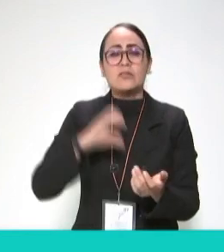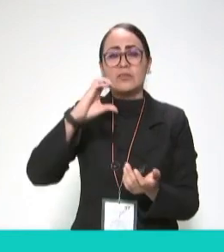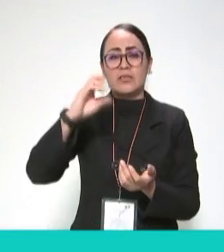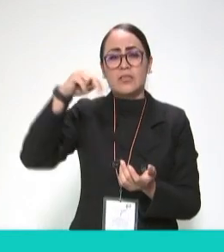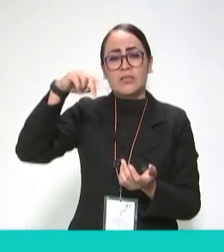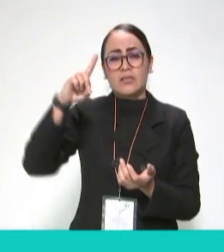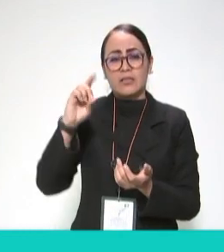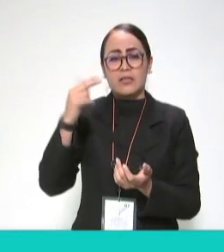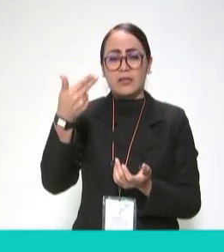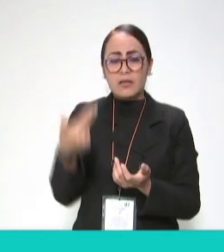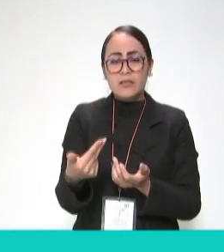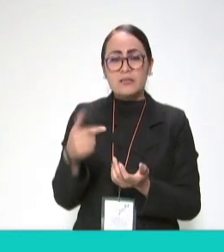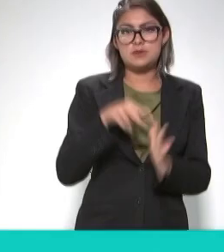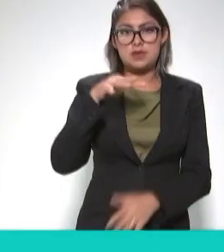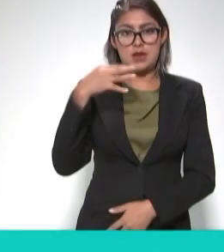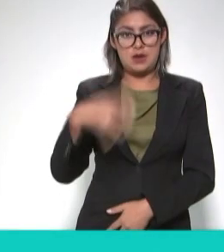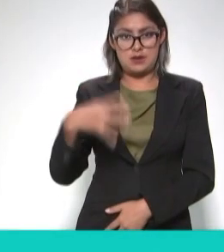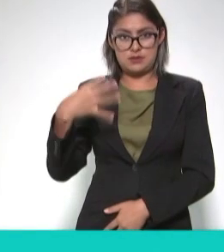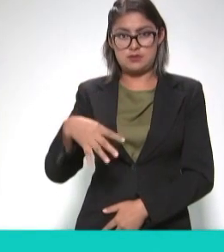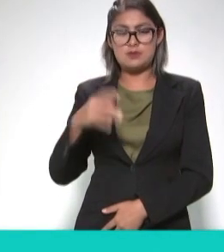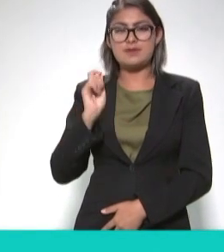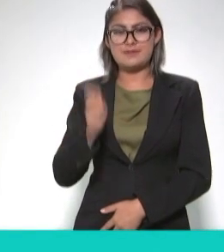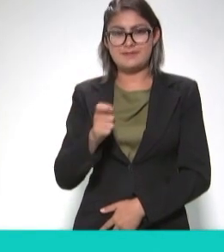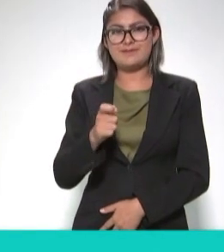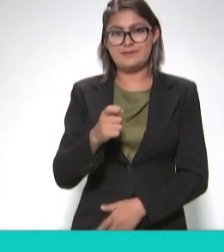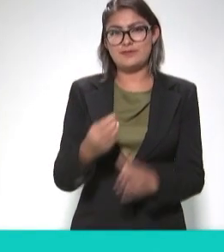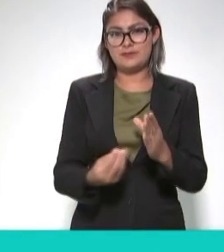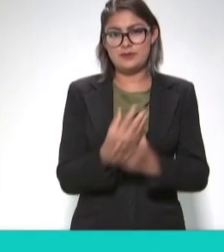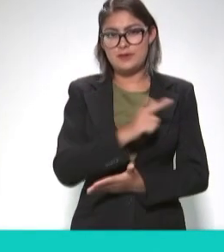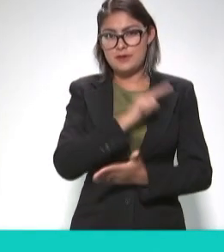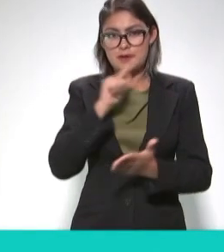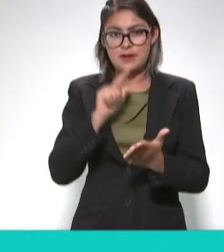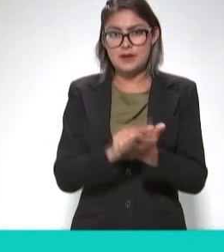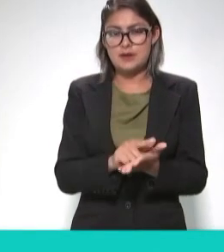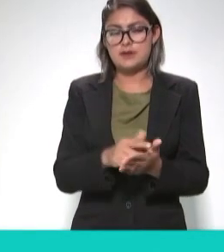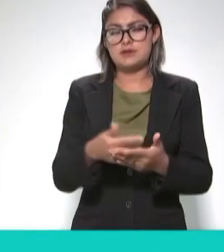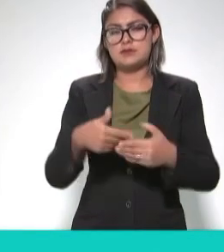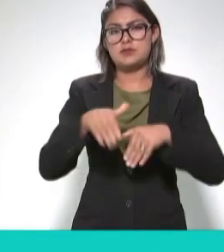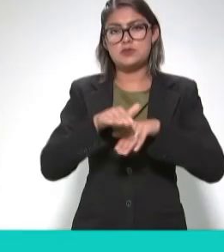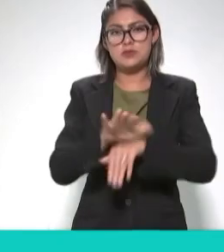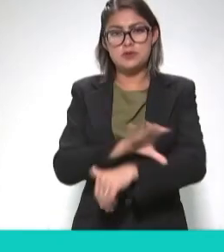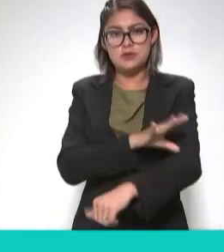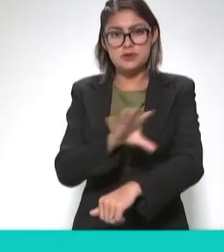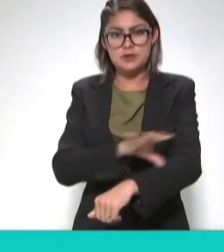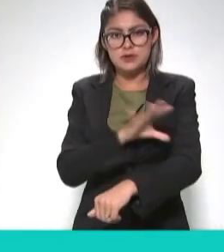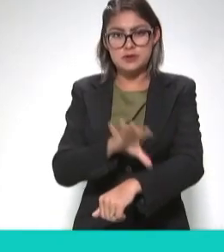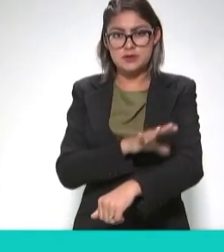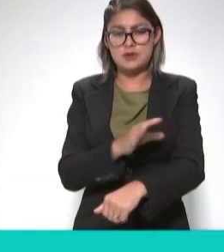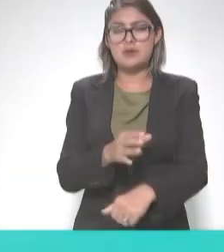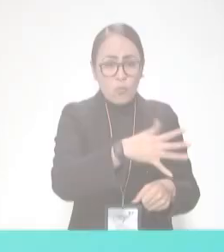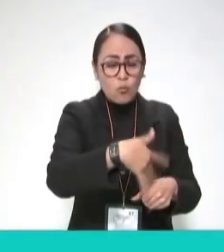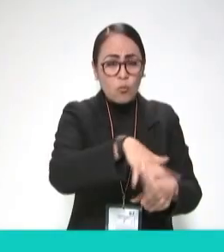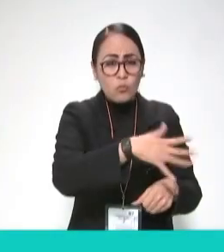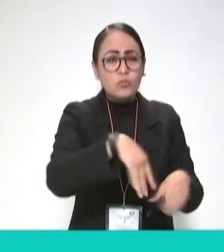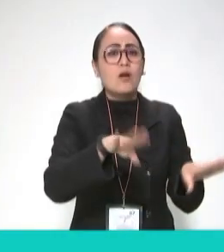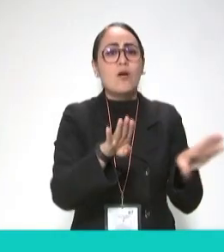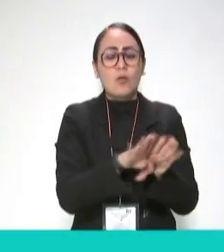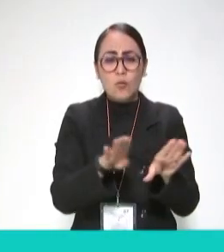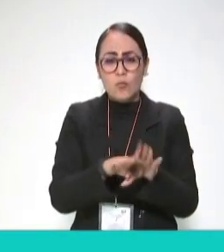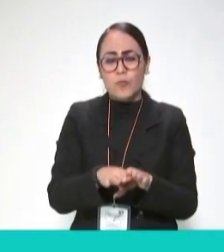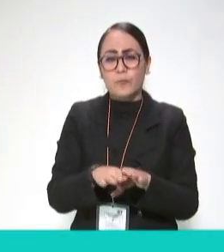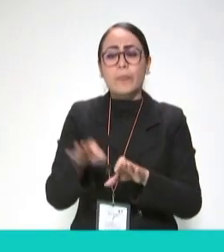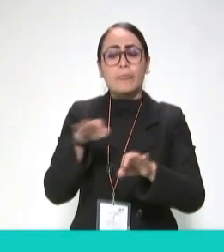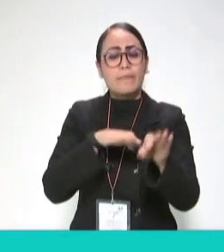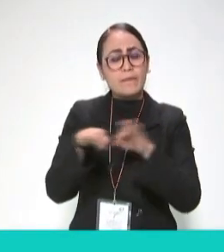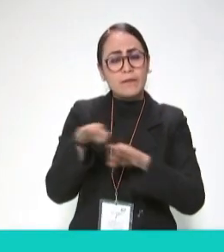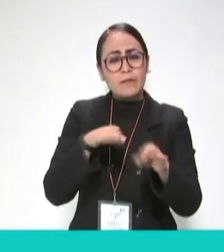unidad de delegaciones federales del trabajo no asumió competencia y en consecuencia no implementó el procedimiento de búsqueda en sus archivos los trabajos